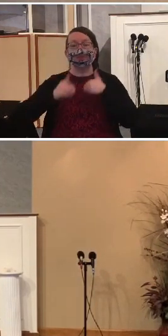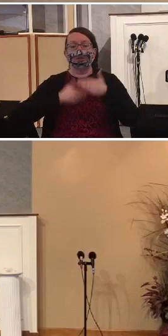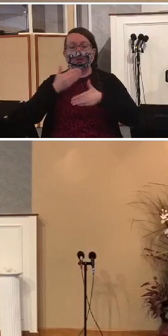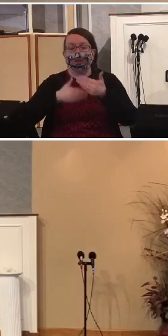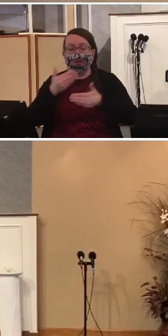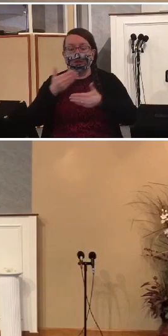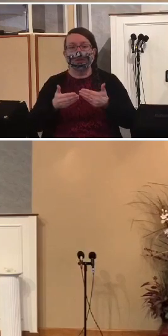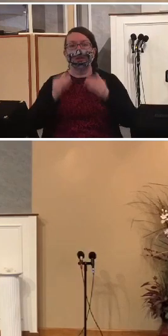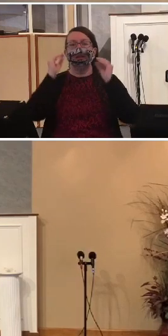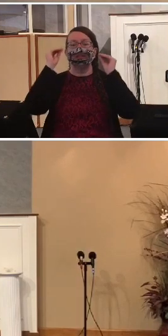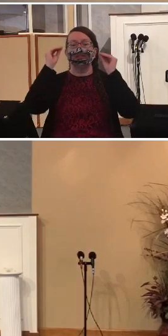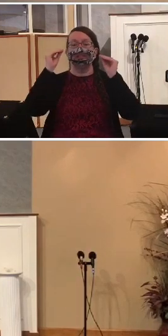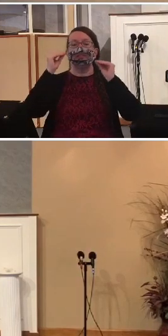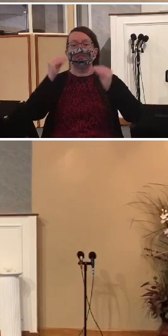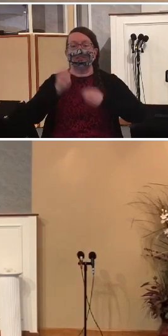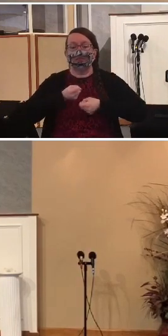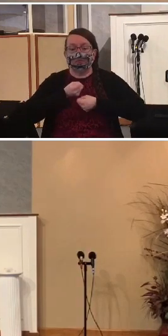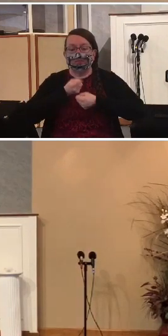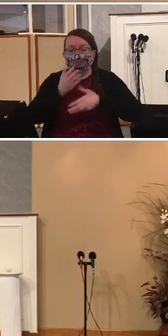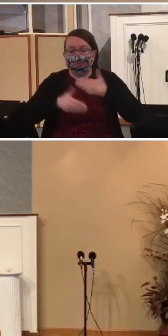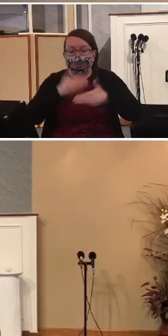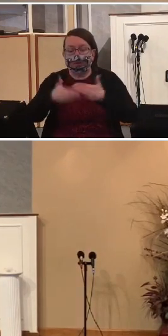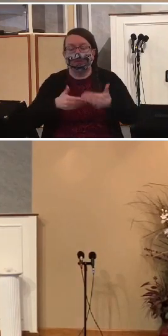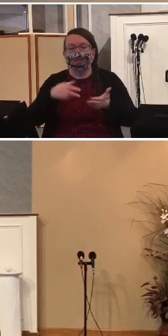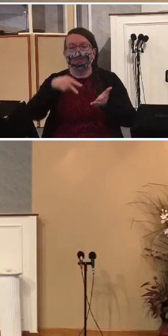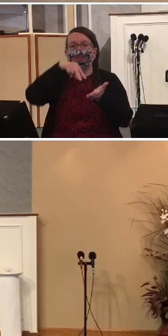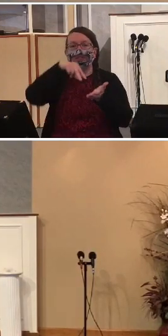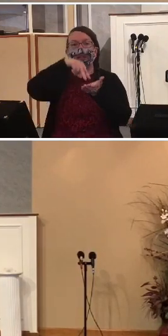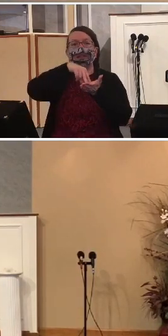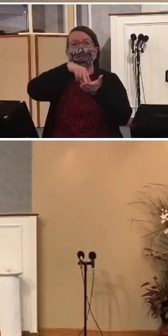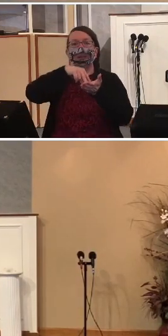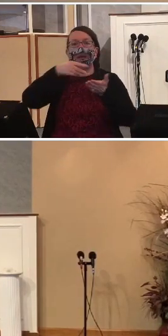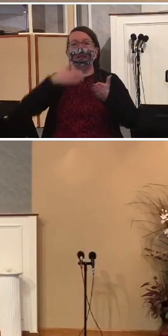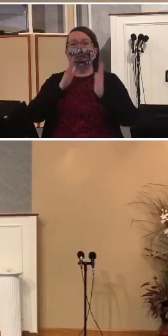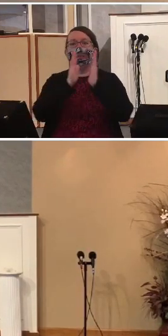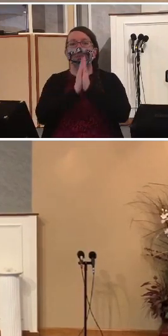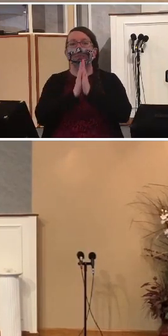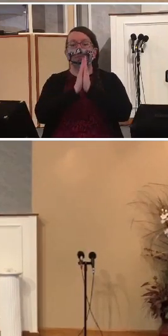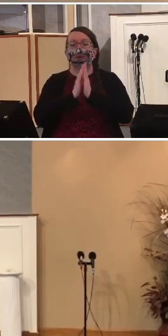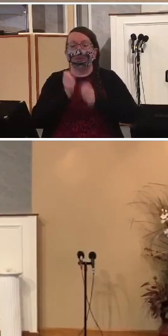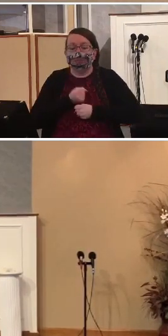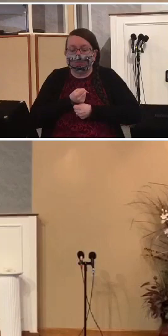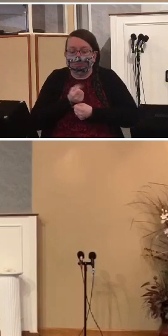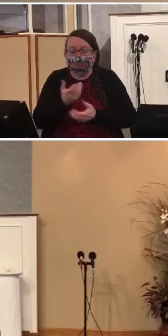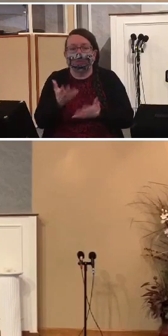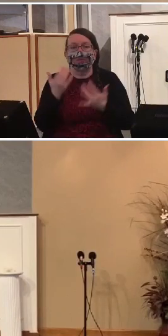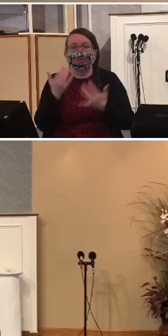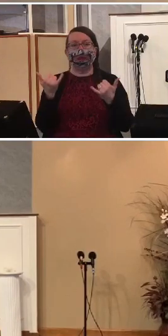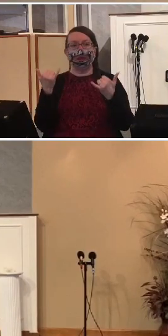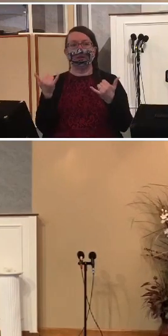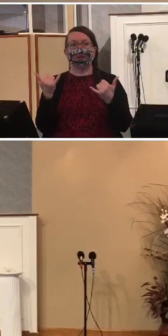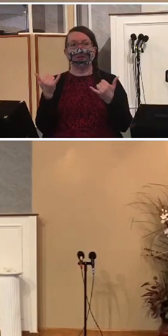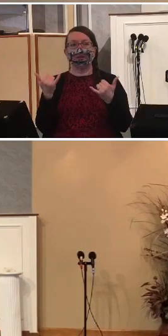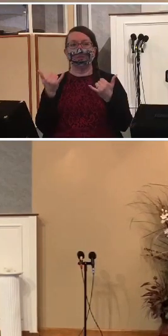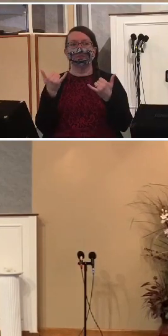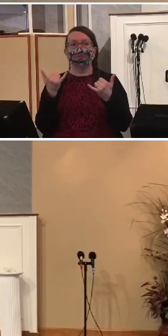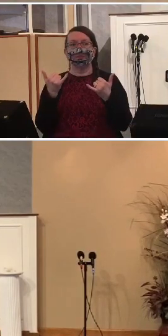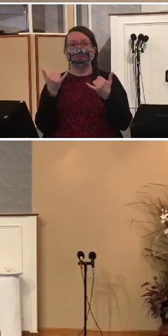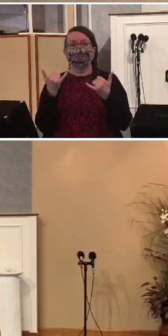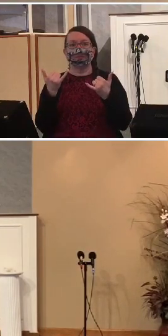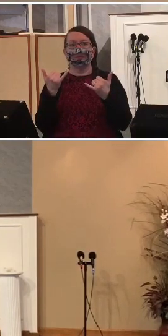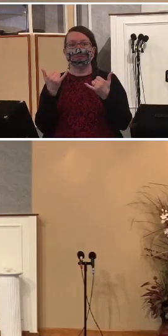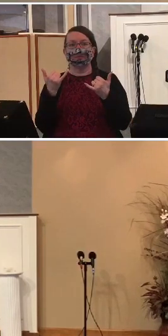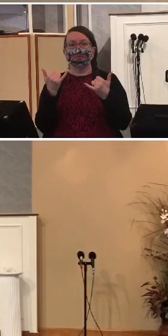y saca esa enseñanza y esa prédica de ti, y deja que esa oración llueva sobre ti el día de